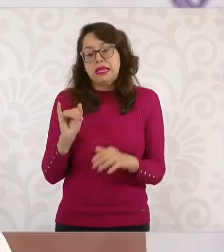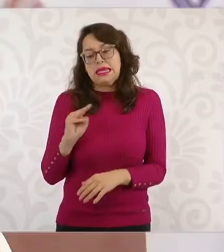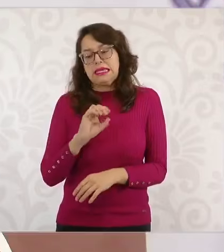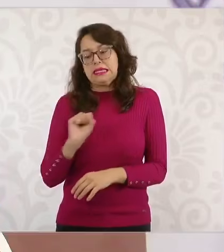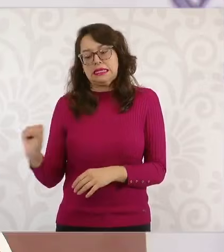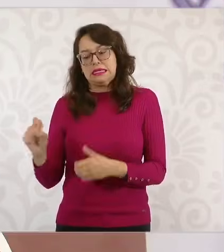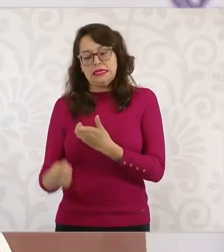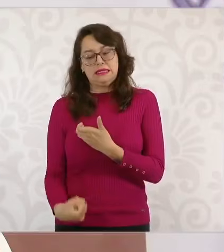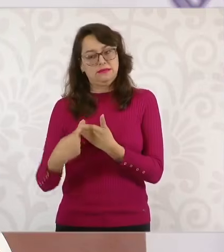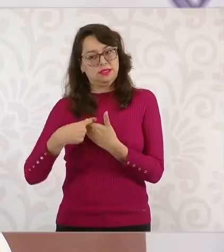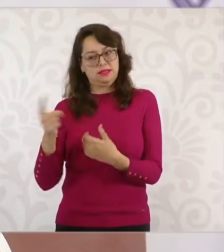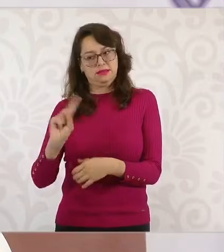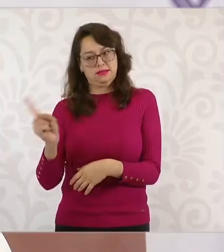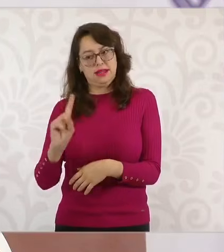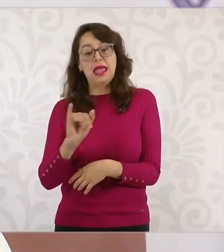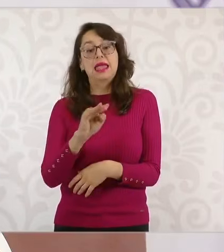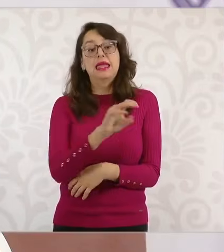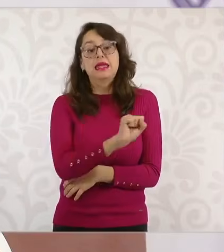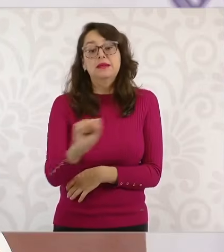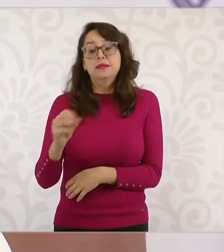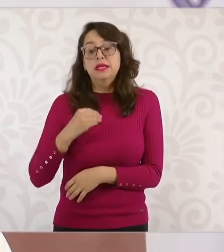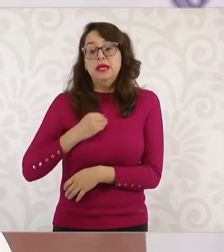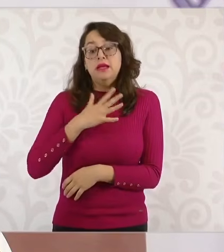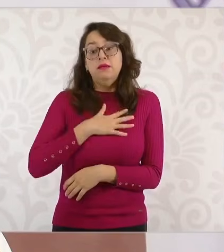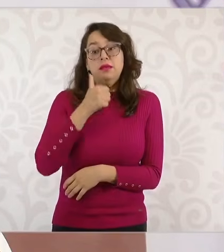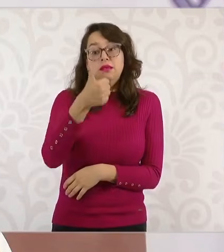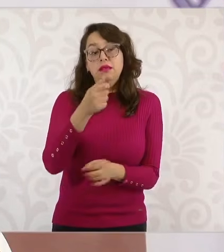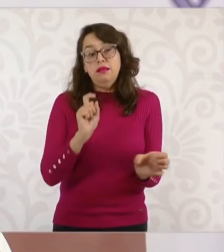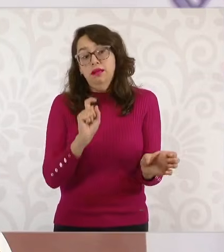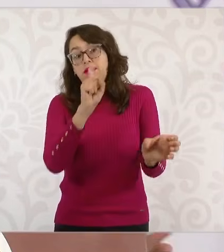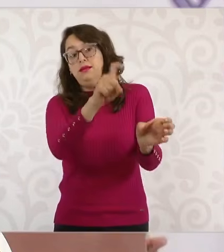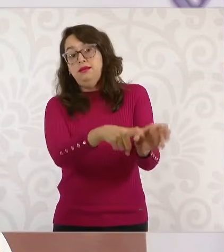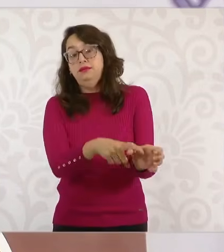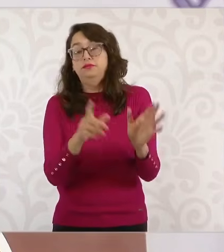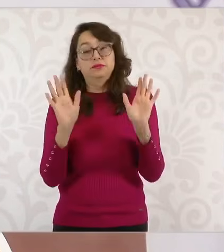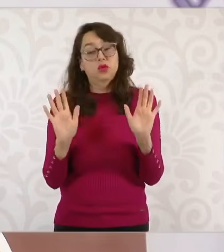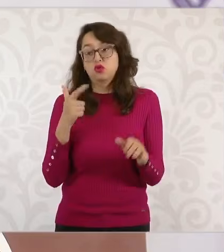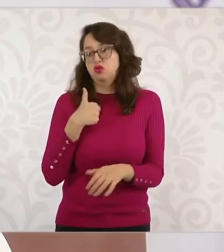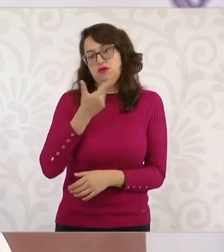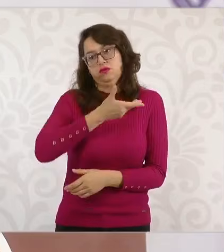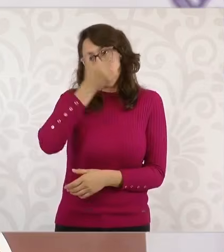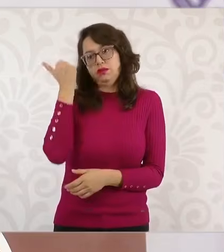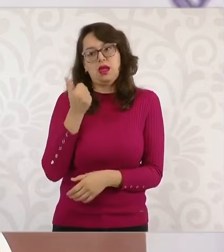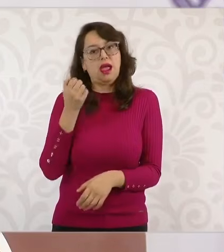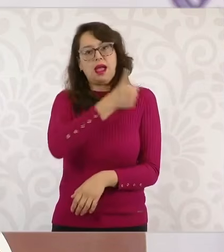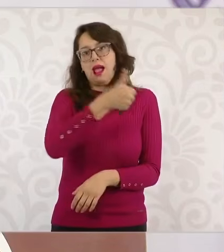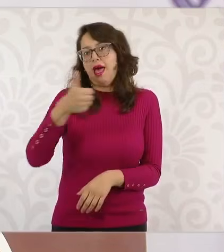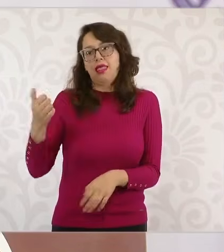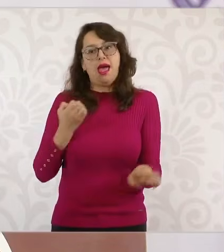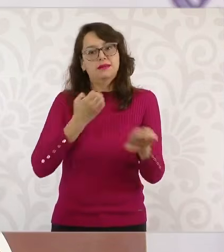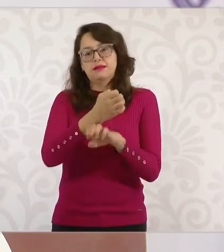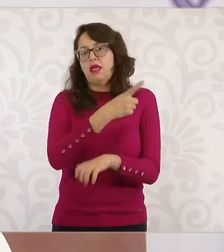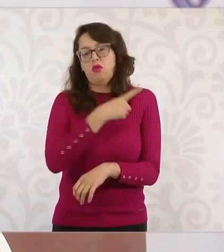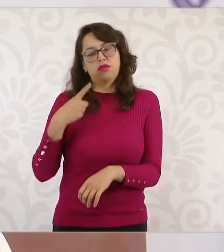en Coahuila desde hace muchos años, sino al IMSS Bienestar, las desconozco, corresponde al gobierno del estado explicar